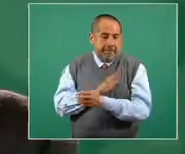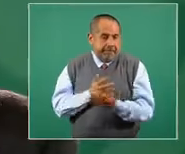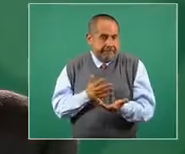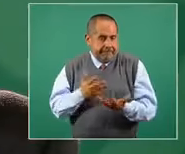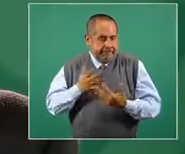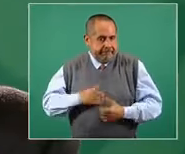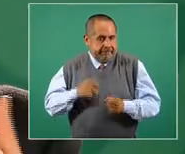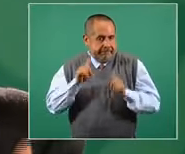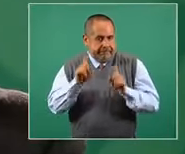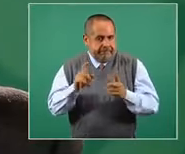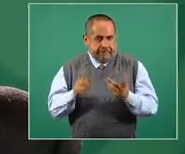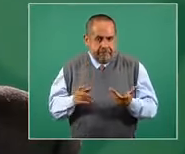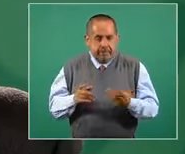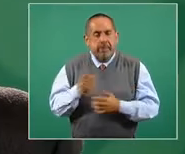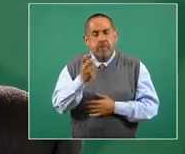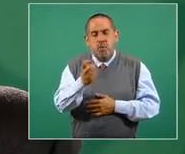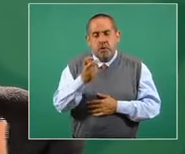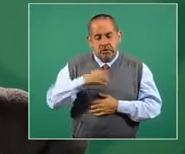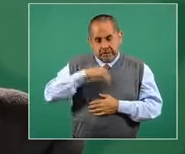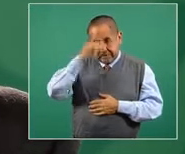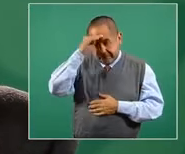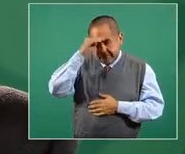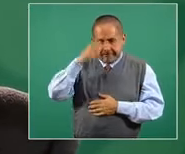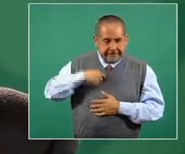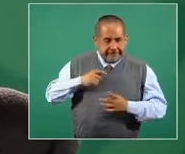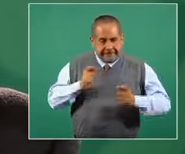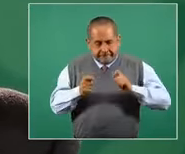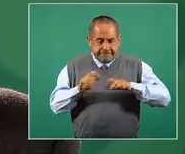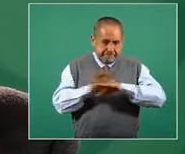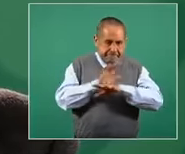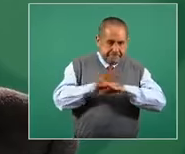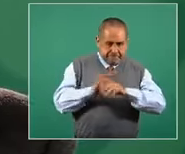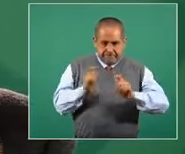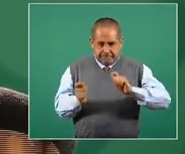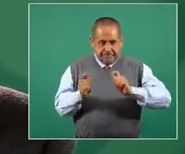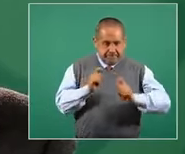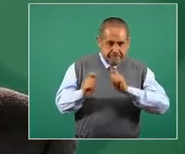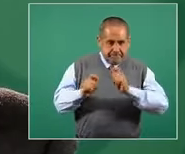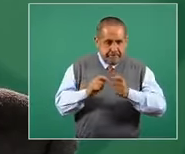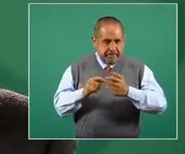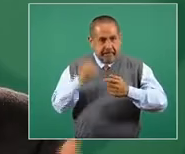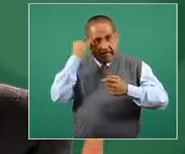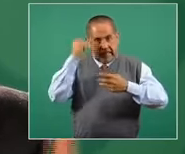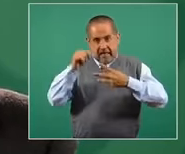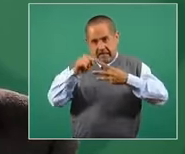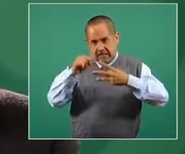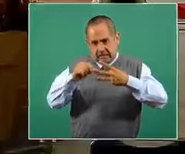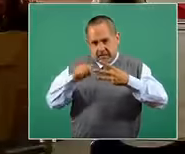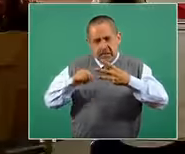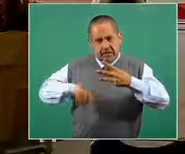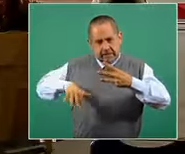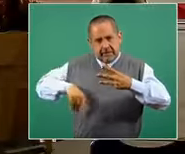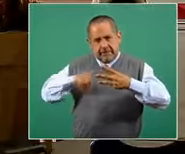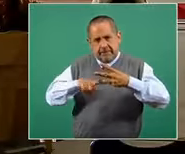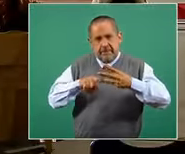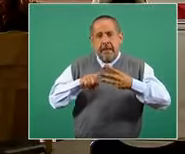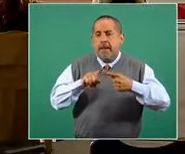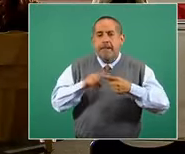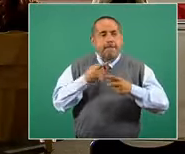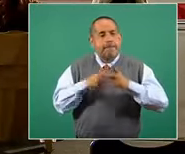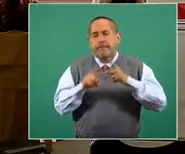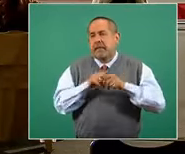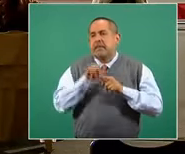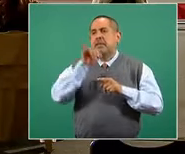escenario, hemos hecho adaptaciones de la idea básica, que es la que usted señala, empezar por zonas